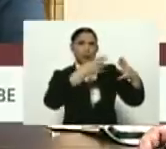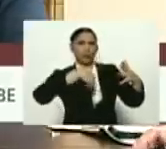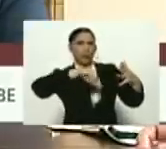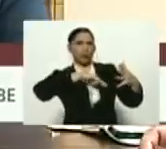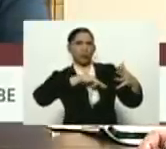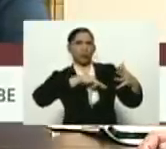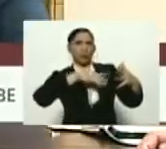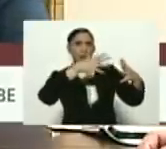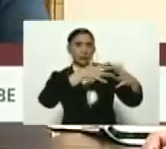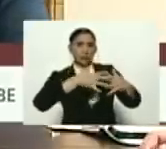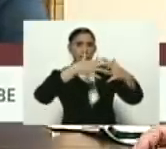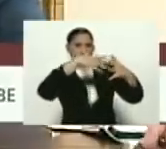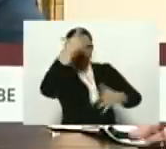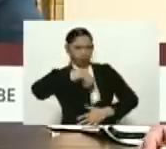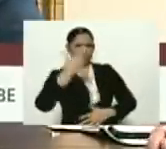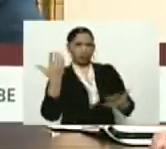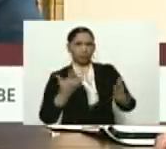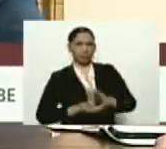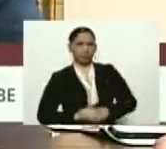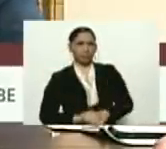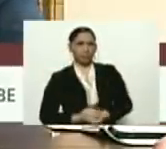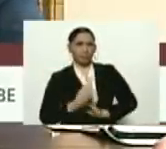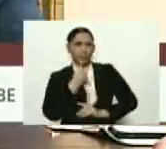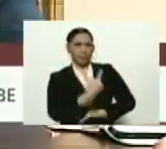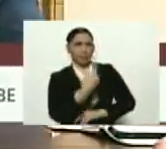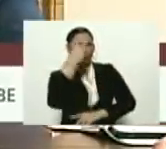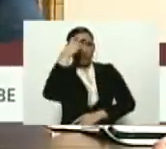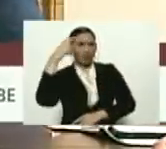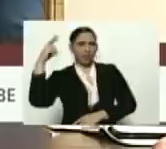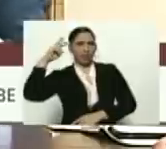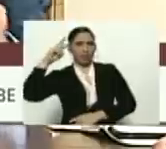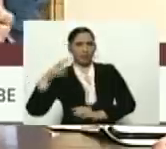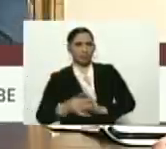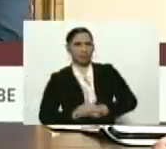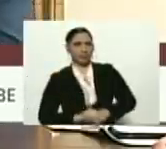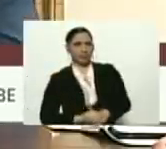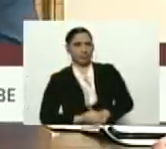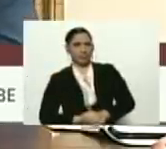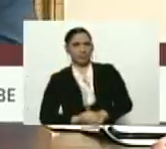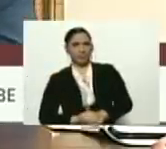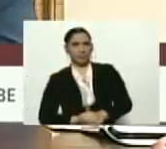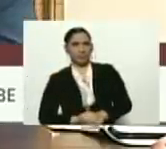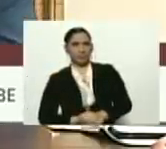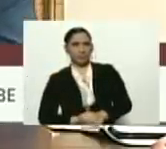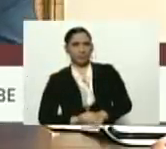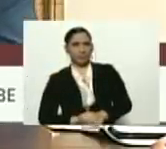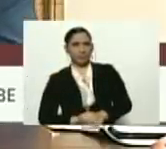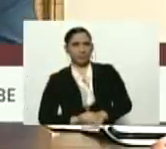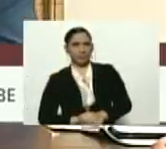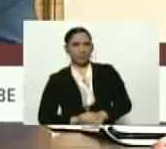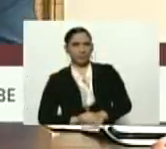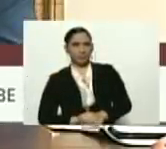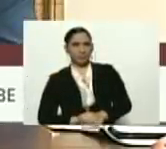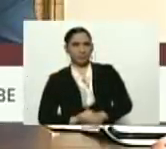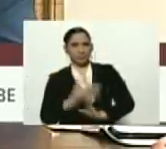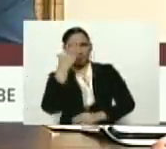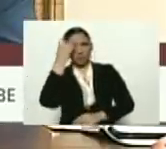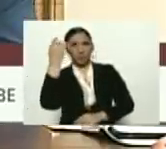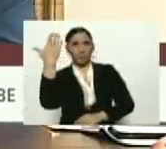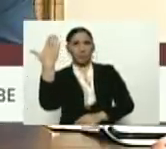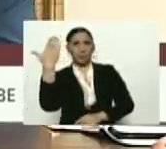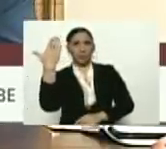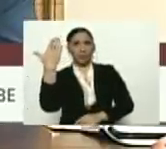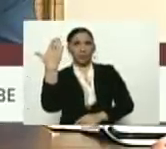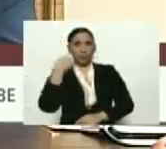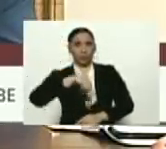yanquis. Le dijo el canciller. Ay, Dios mío, lo que hemos tenido que ver en